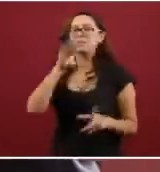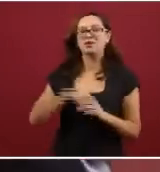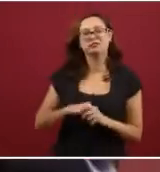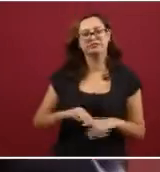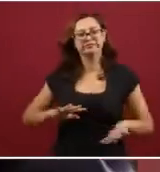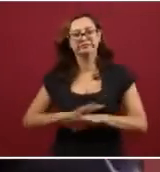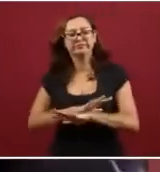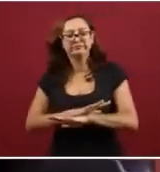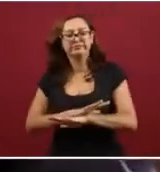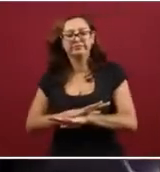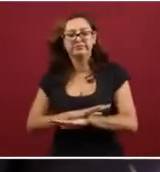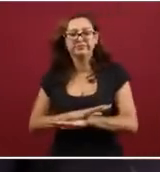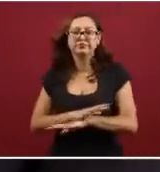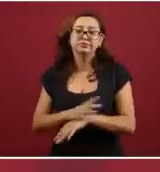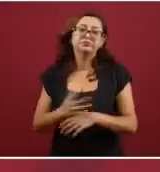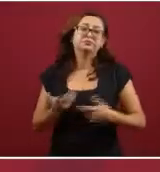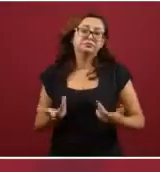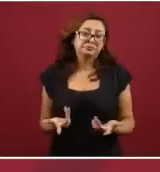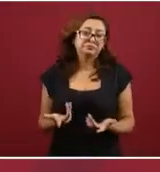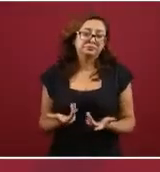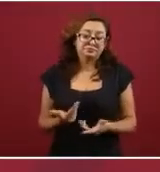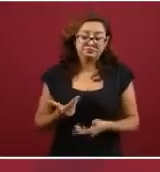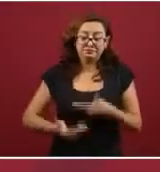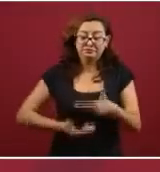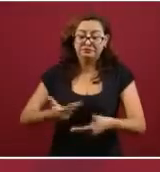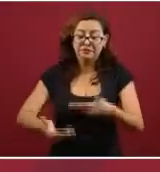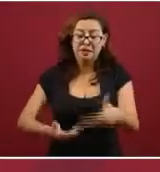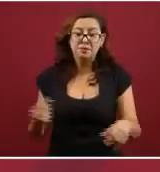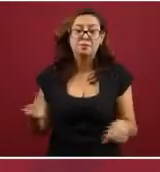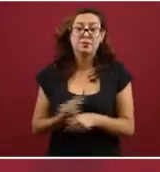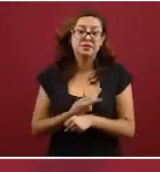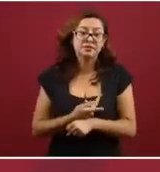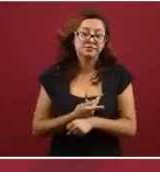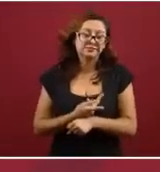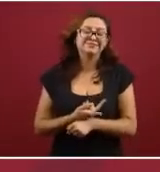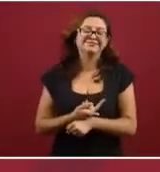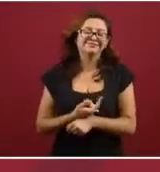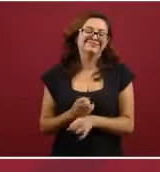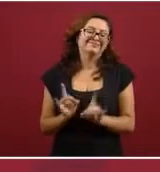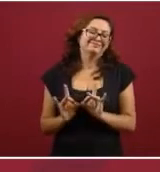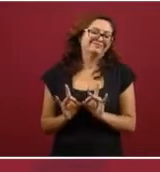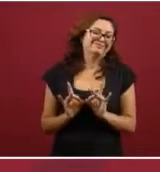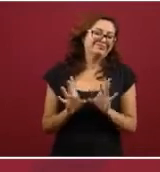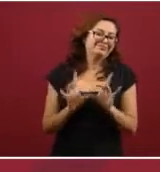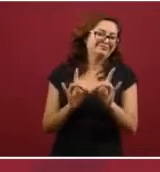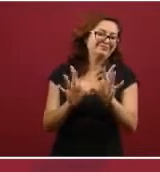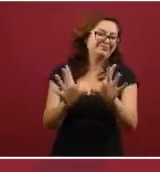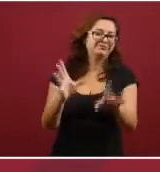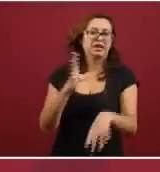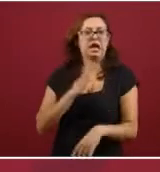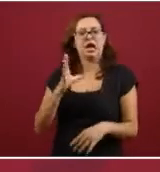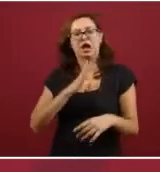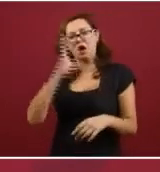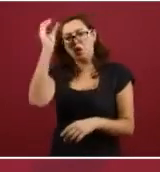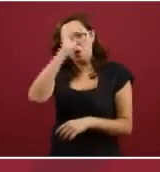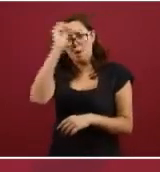lleva pues a que haya puntos de vista,